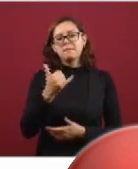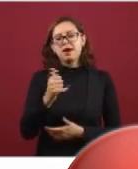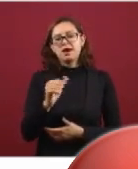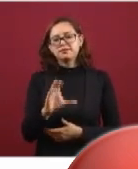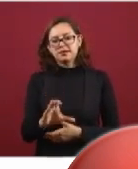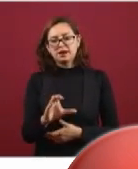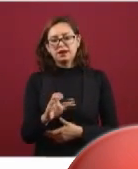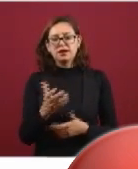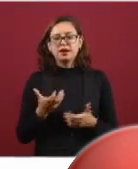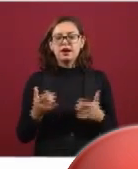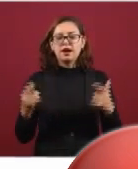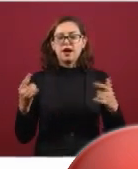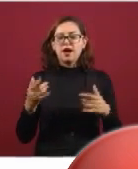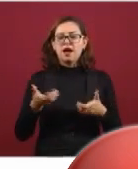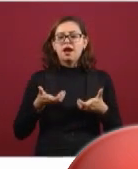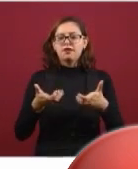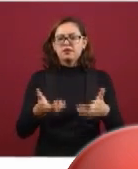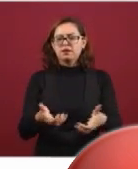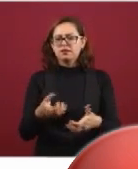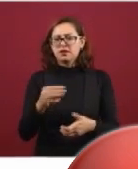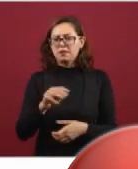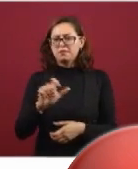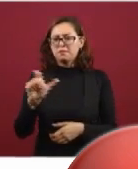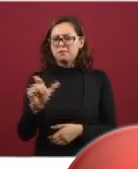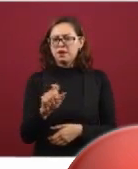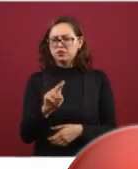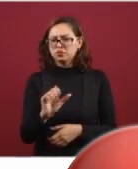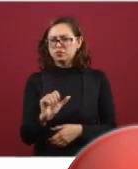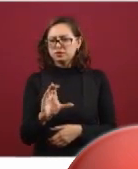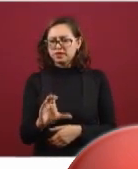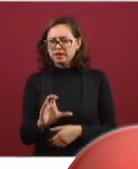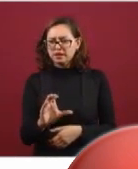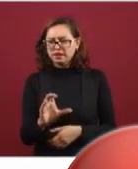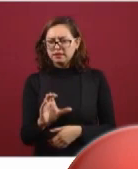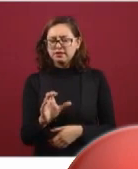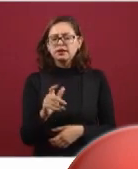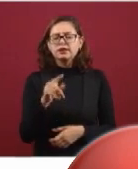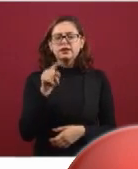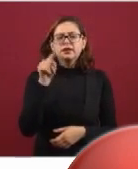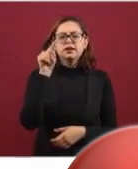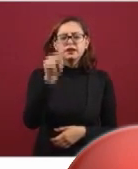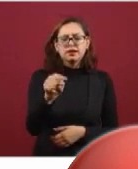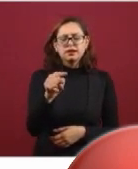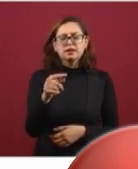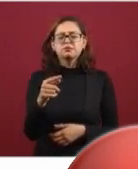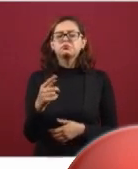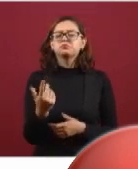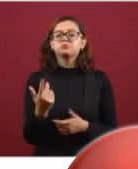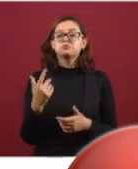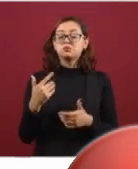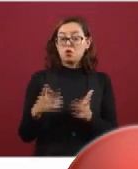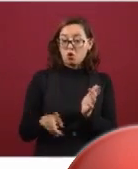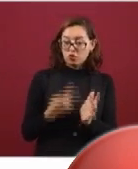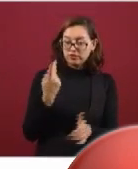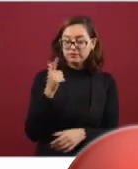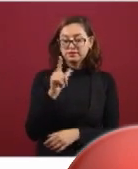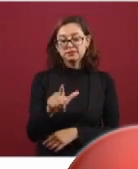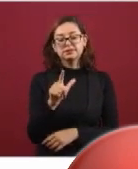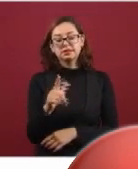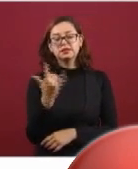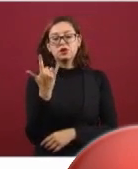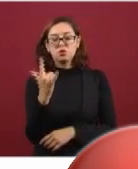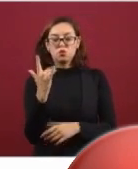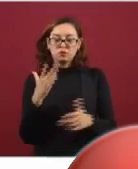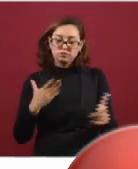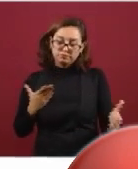en Avenida Maxuxac, en Otón Blanco, en Chetumal, y los volvimos a visitar el 17 de julio.